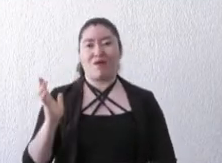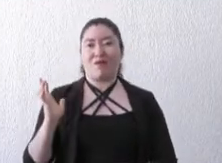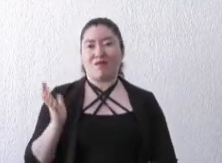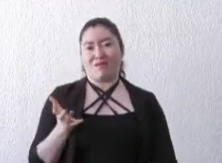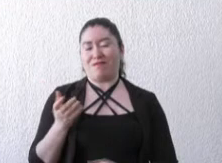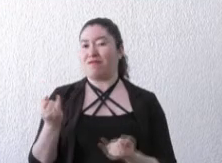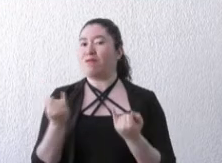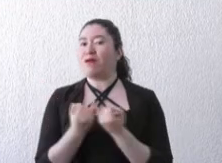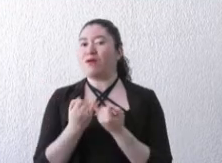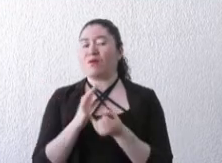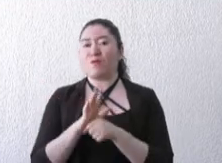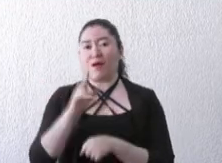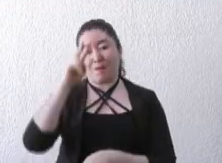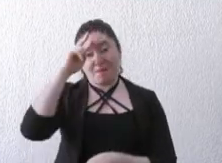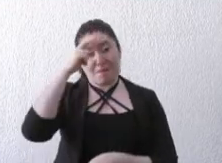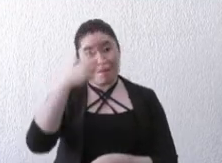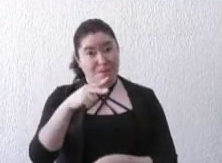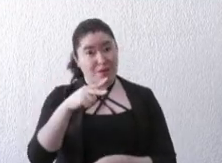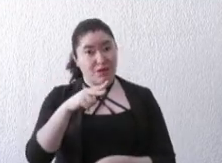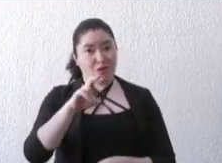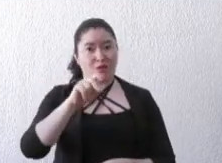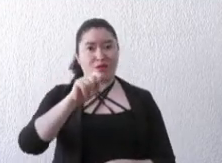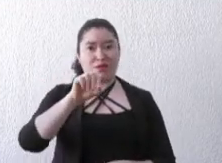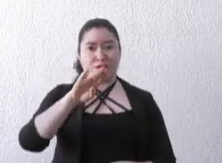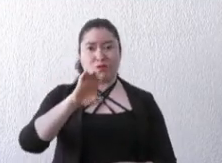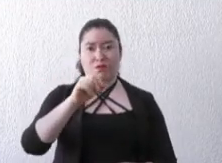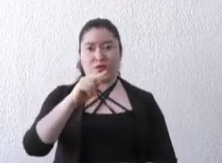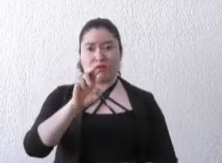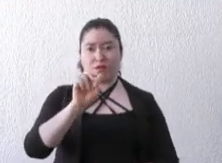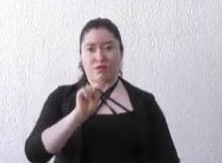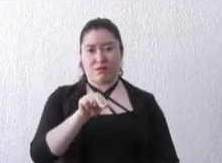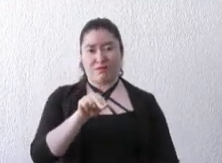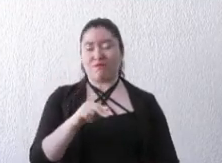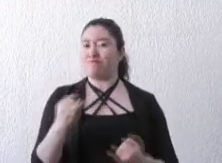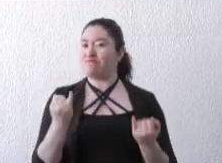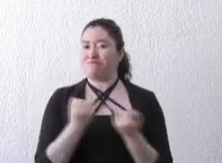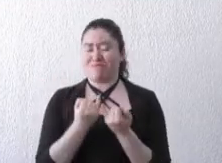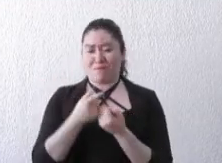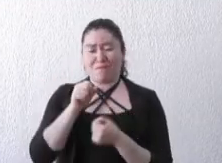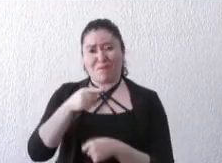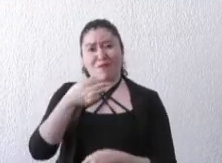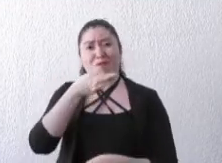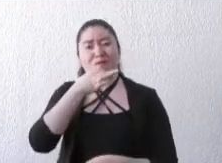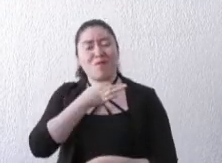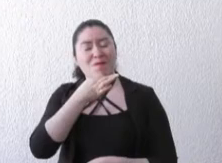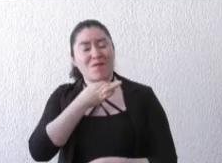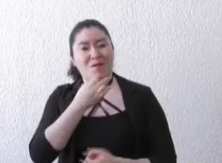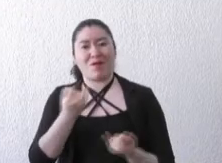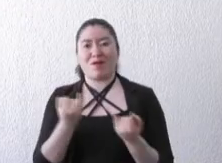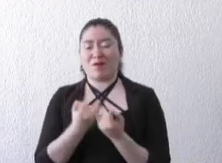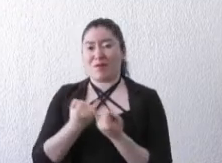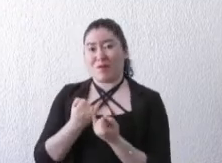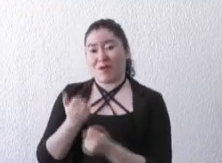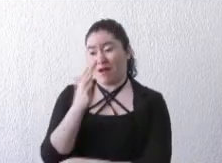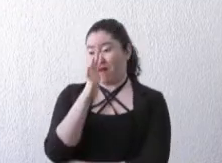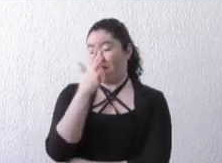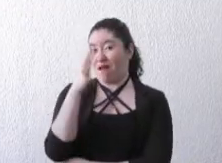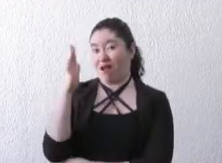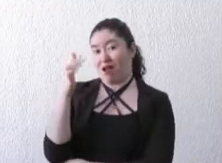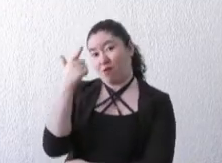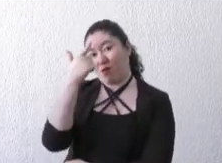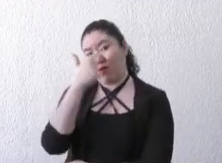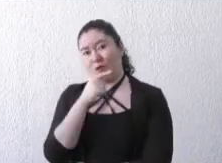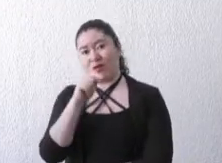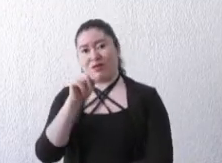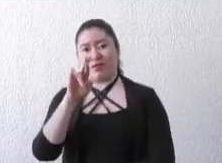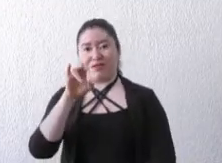avenida México-Tenochtitlan. En esta lógica de los festejos, también el árbol de la noche triste, también el pilar que está